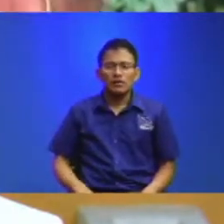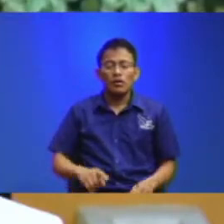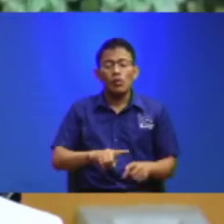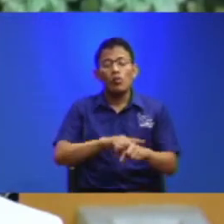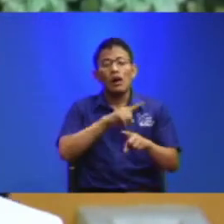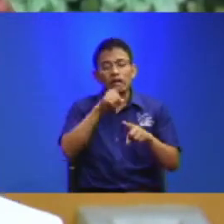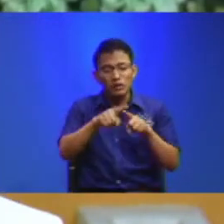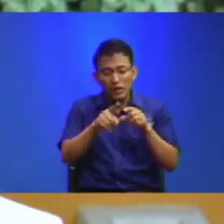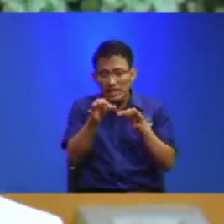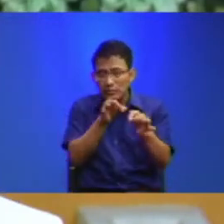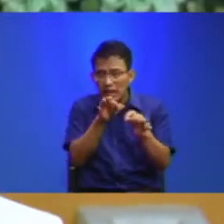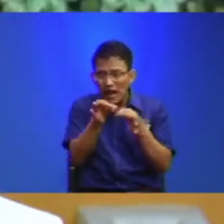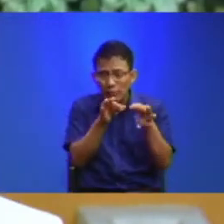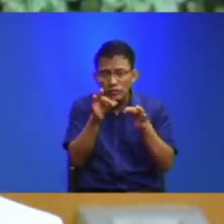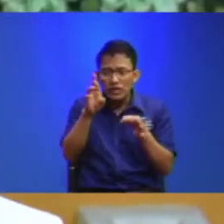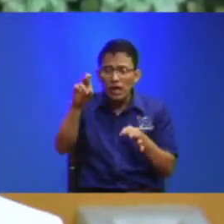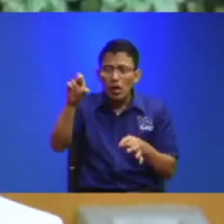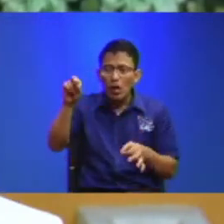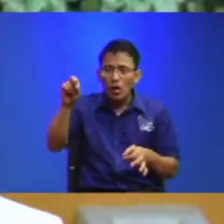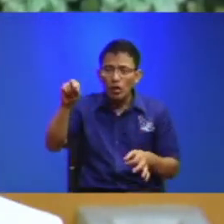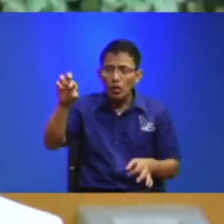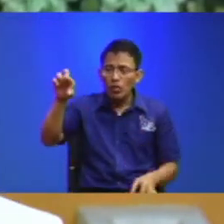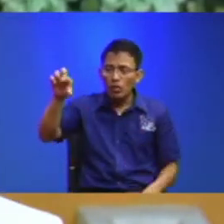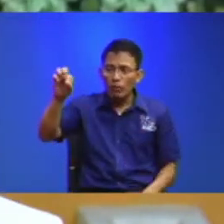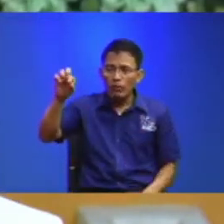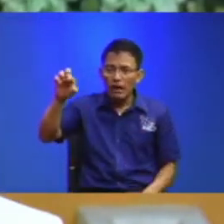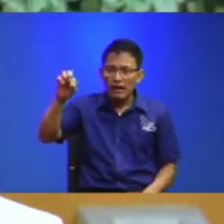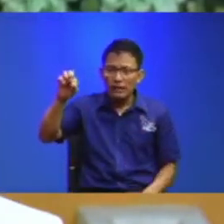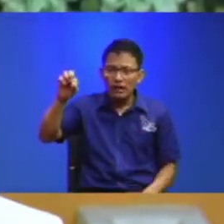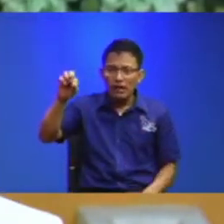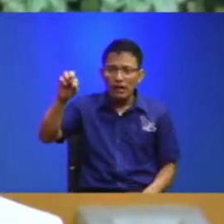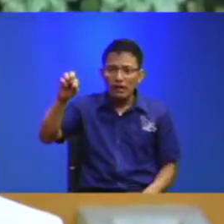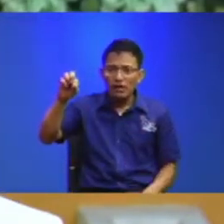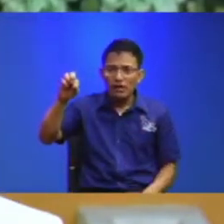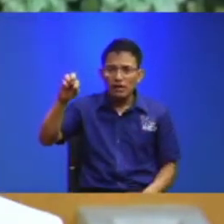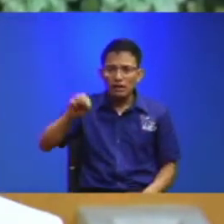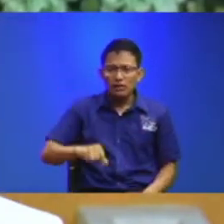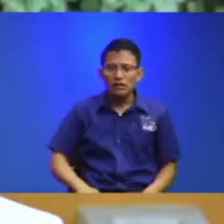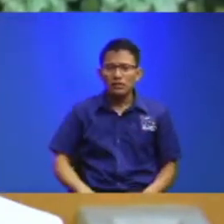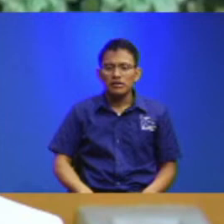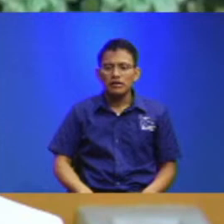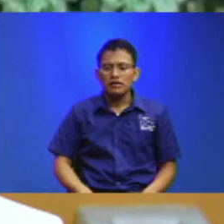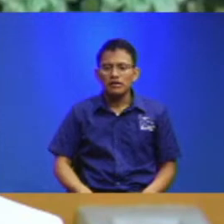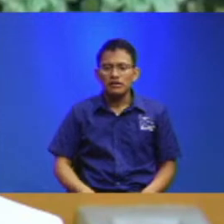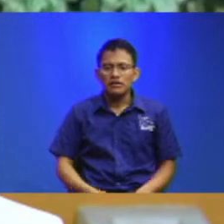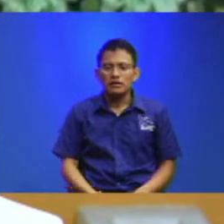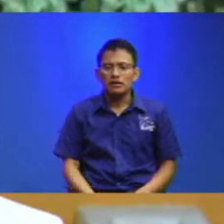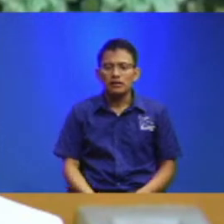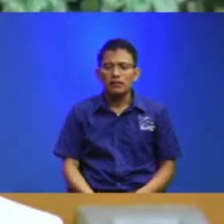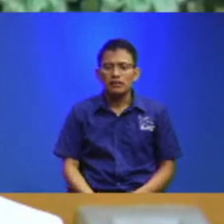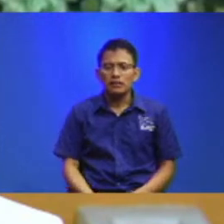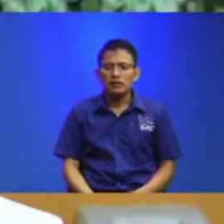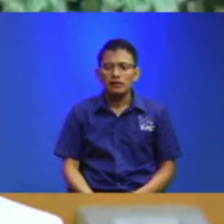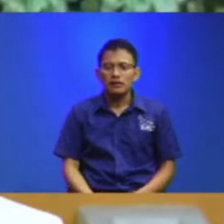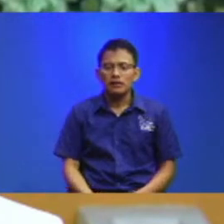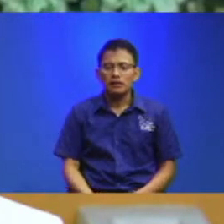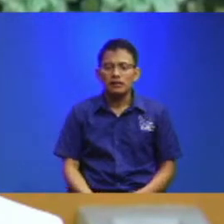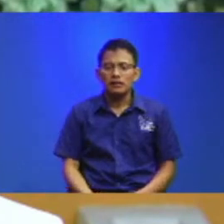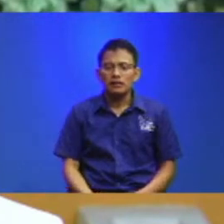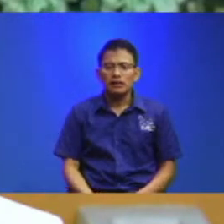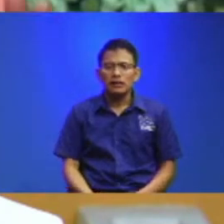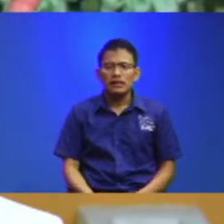de plata, está hablando de ese medio que nosotros utilizamos para